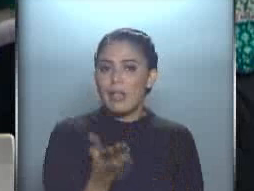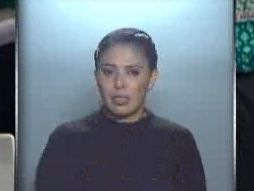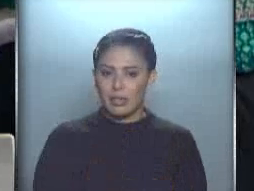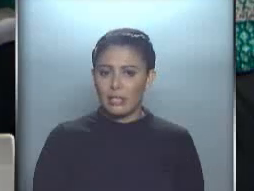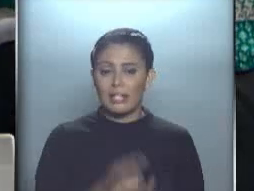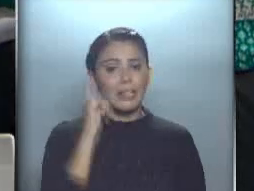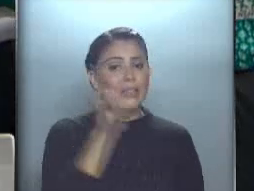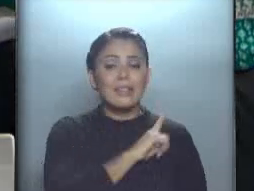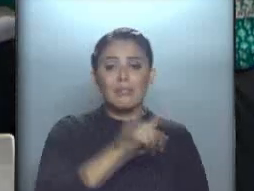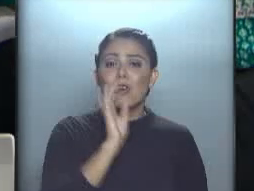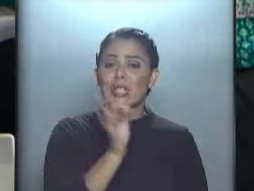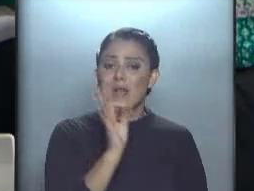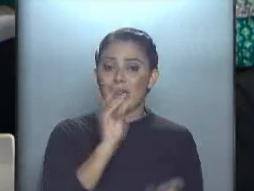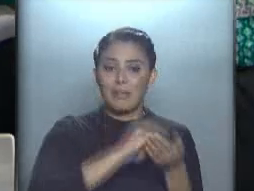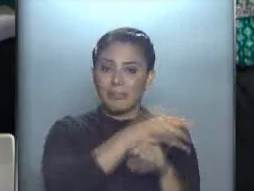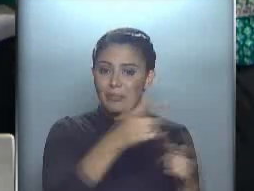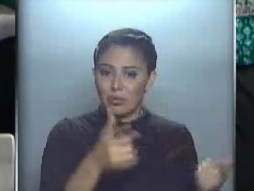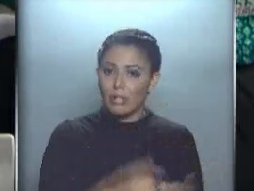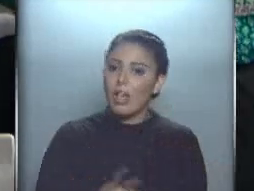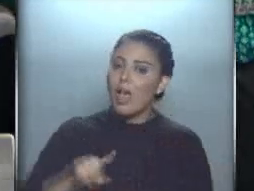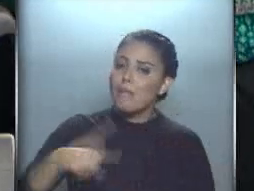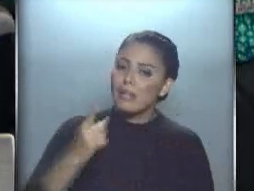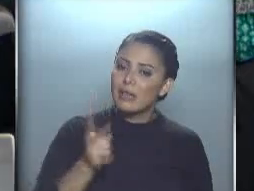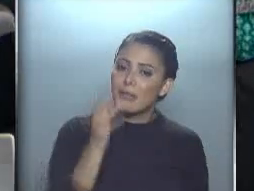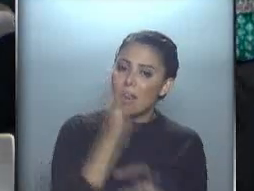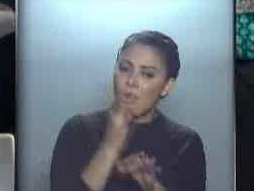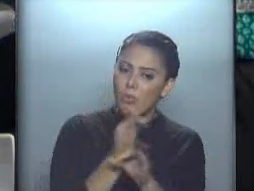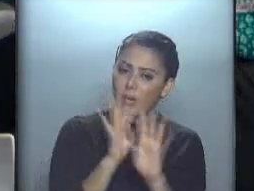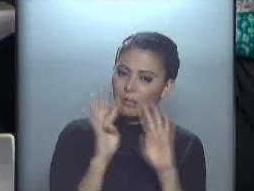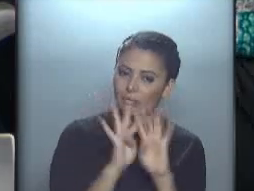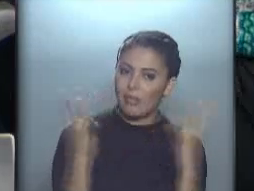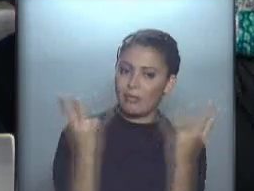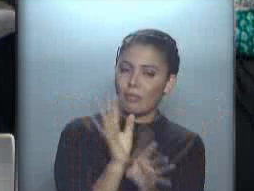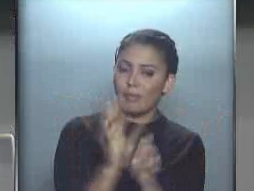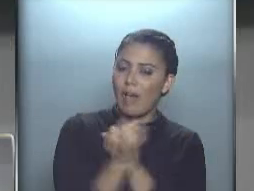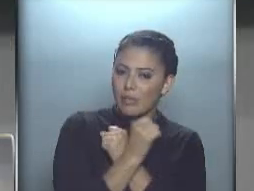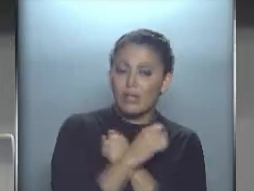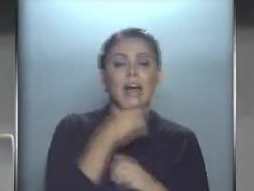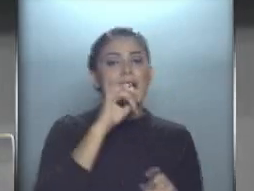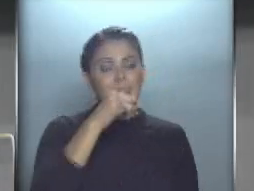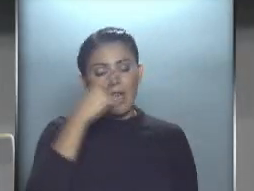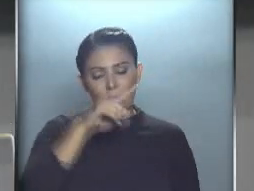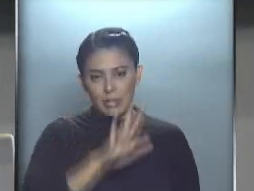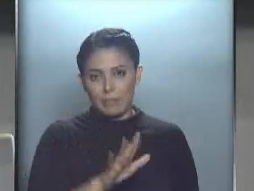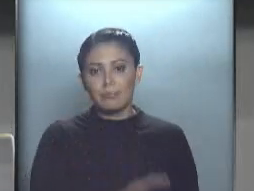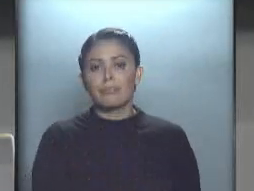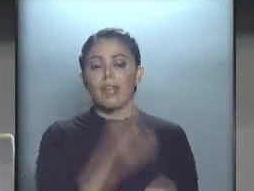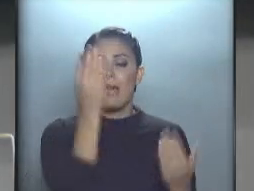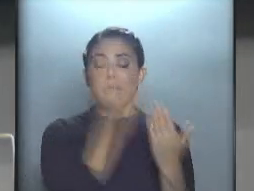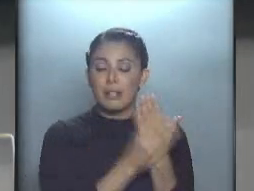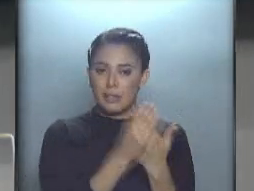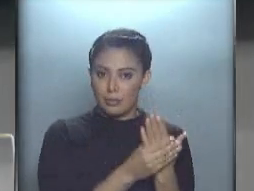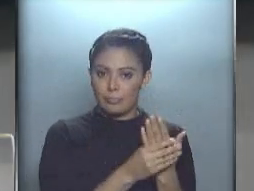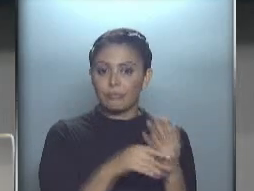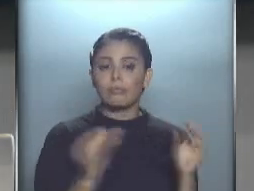sabía que no tenía la vacante. Y mañana es el abrazo simbólico al mañana, Berlusconi. Para terminar, lo del ministerio, nos